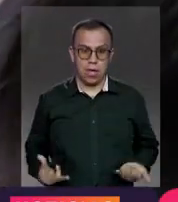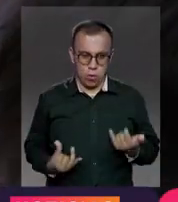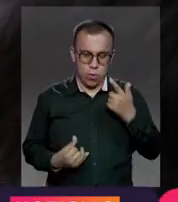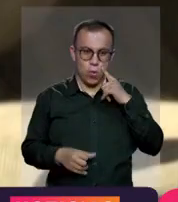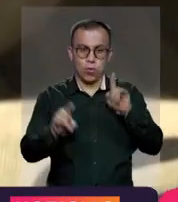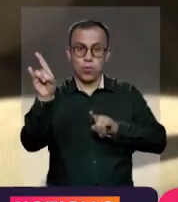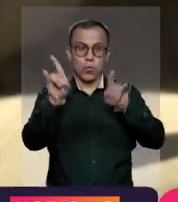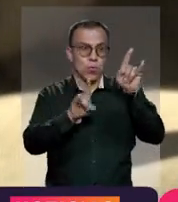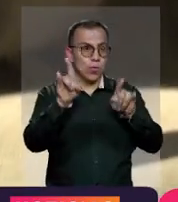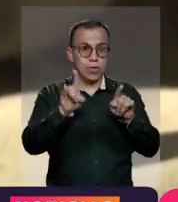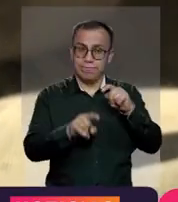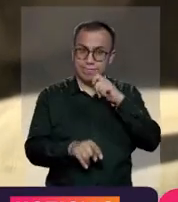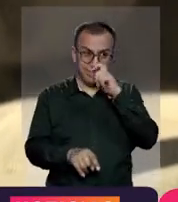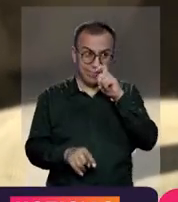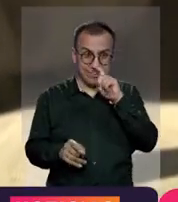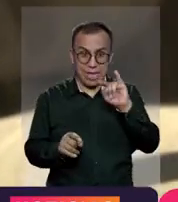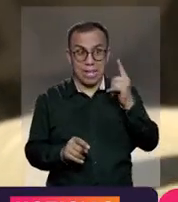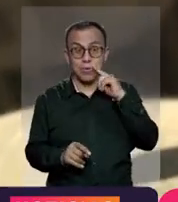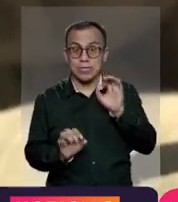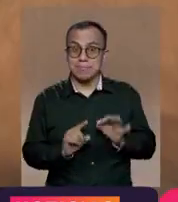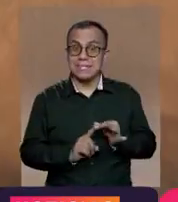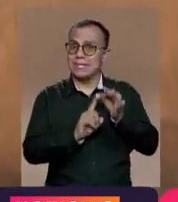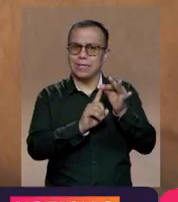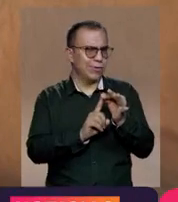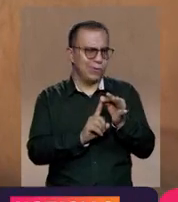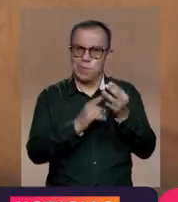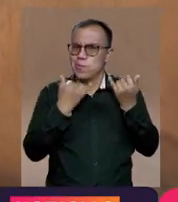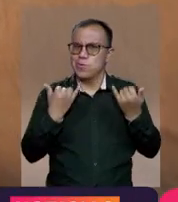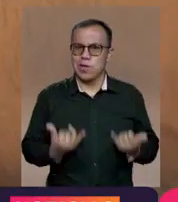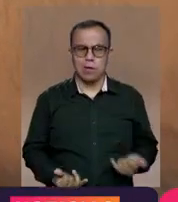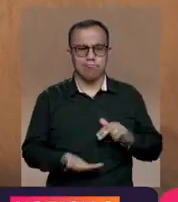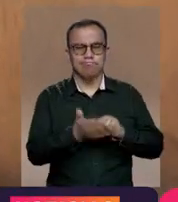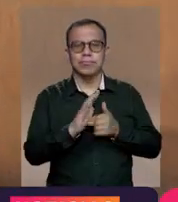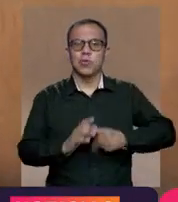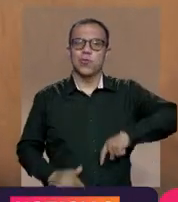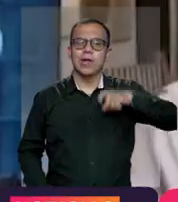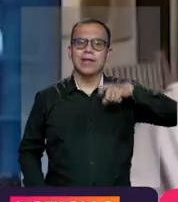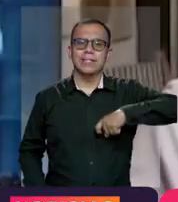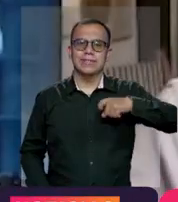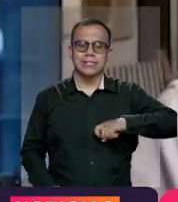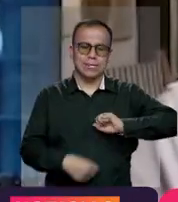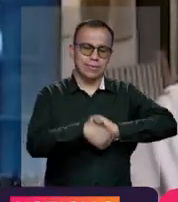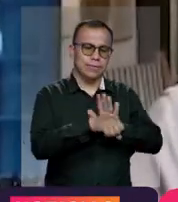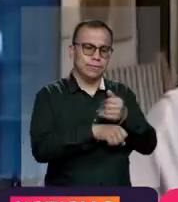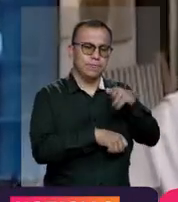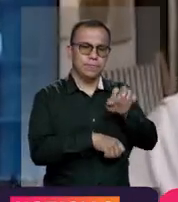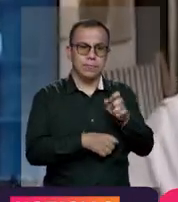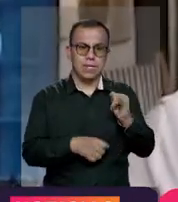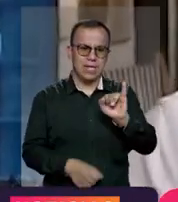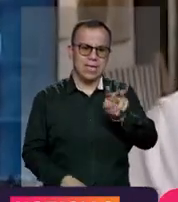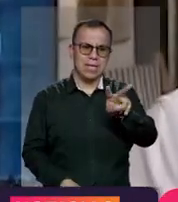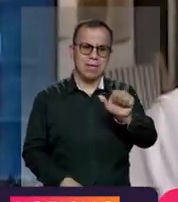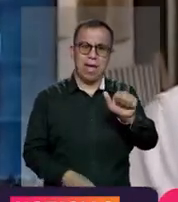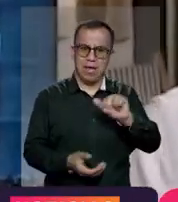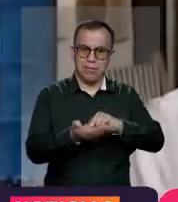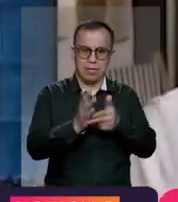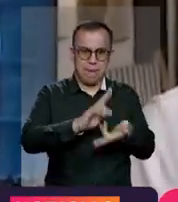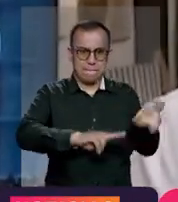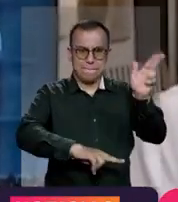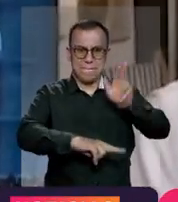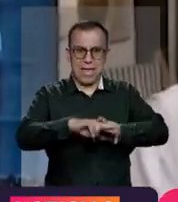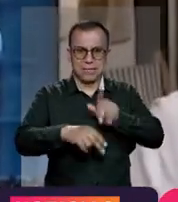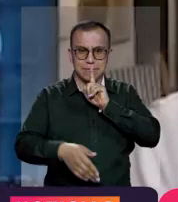conectividad ya no es un lujo, porque esta pandemia aceleró y la hizo una necesidad. Grabar con IVA resulta muy mal